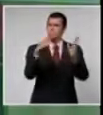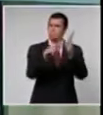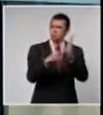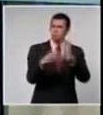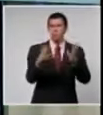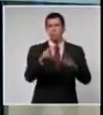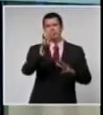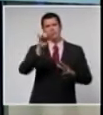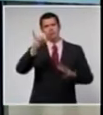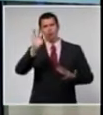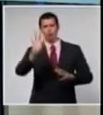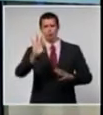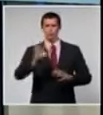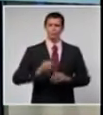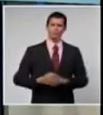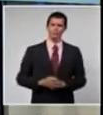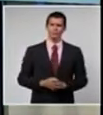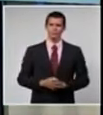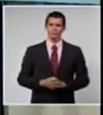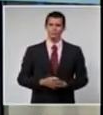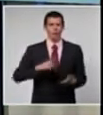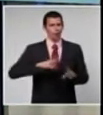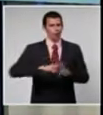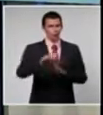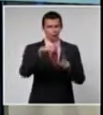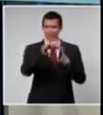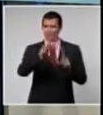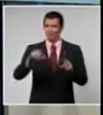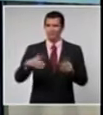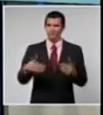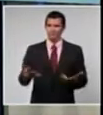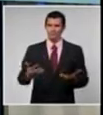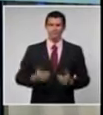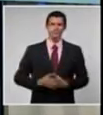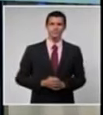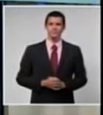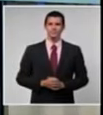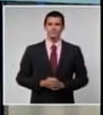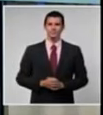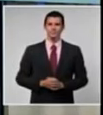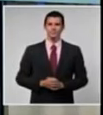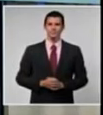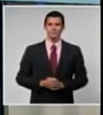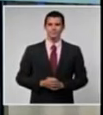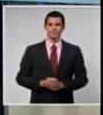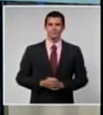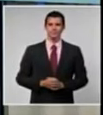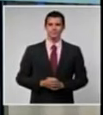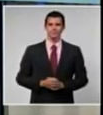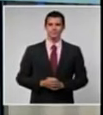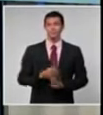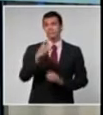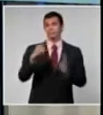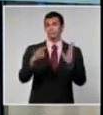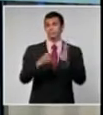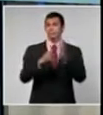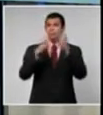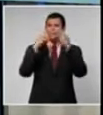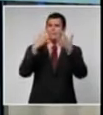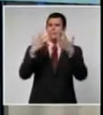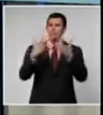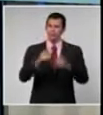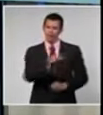368. Cambiando de tema, retomamos el seguimiento que debemos darle a las principales indicaciones surgidas en el más